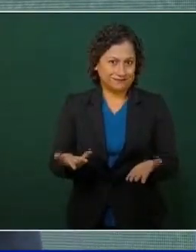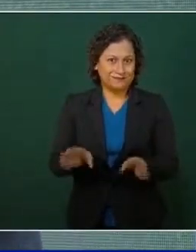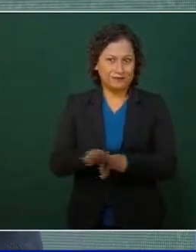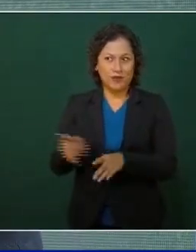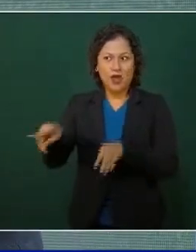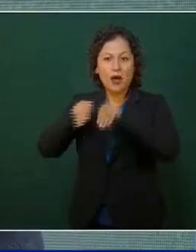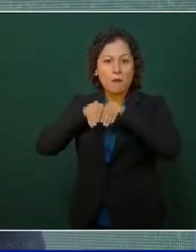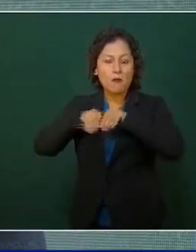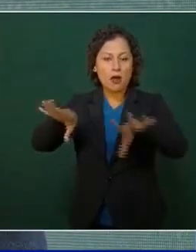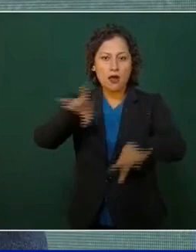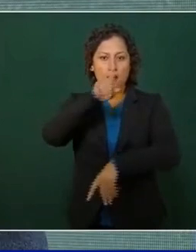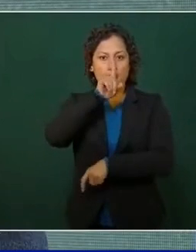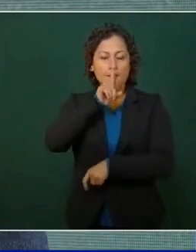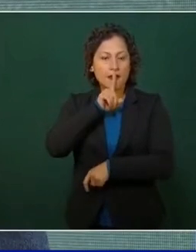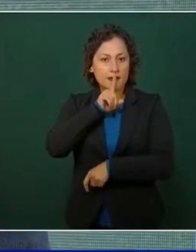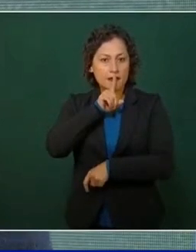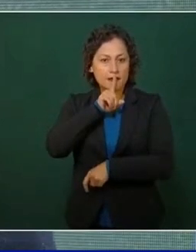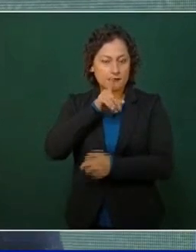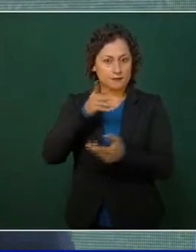mentir